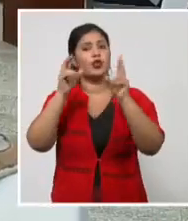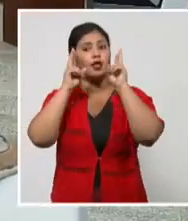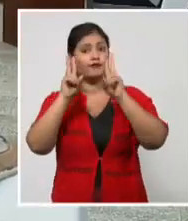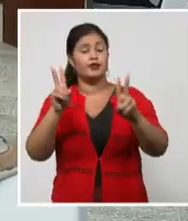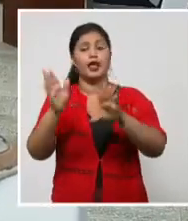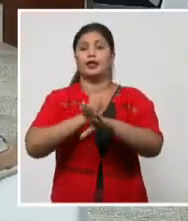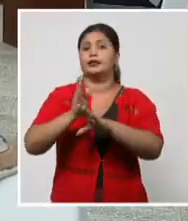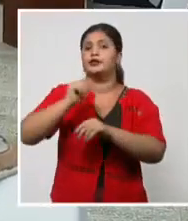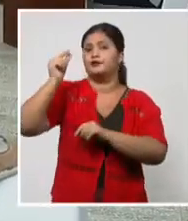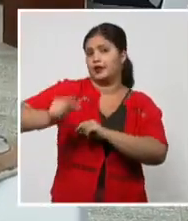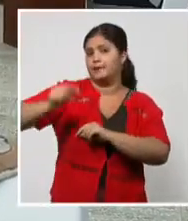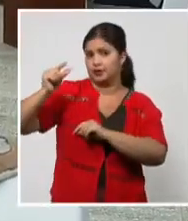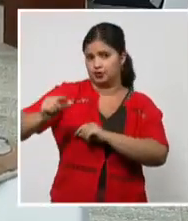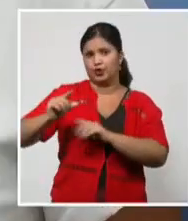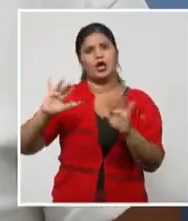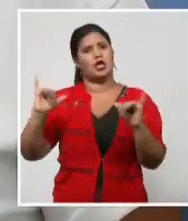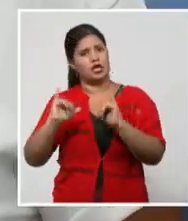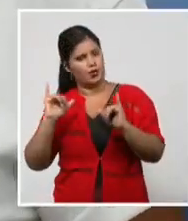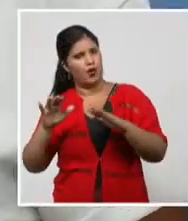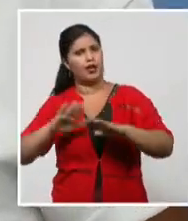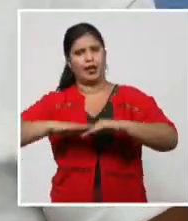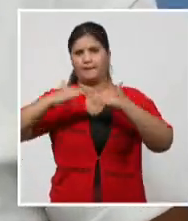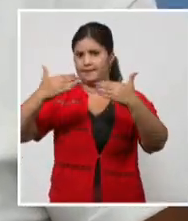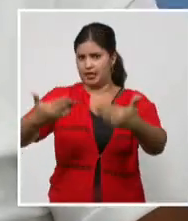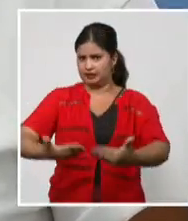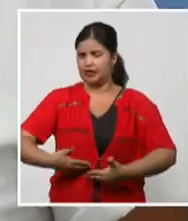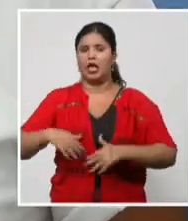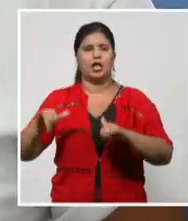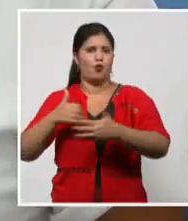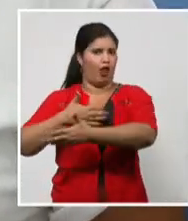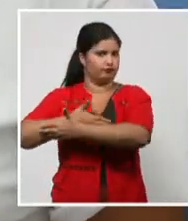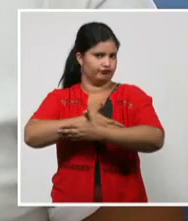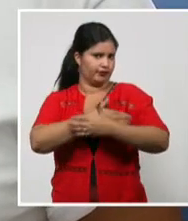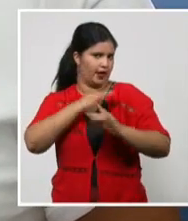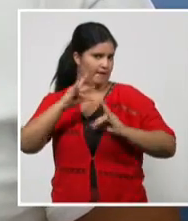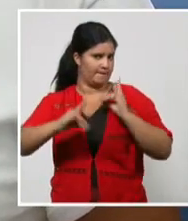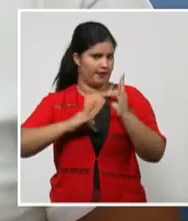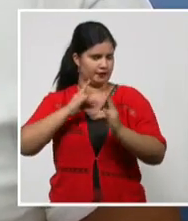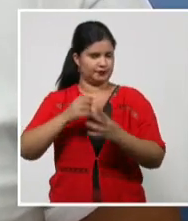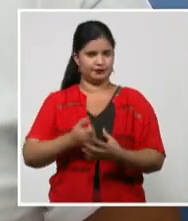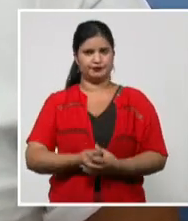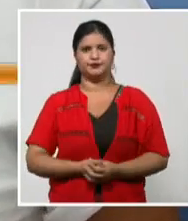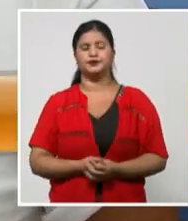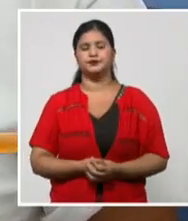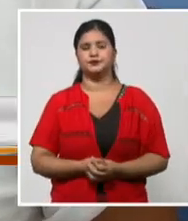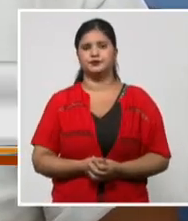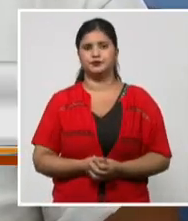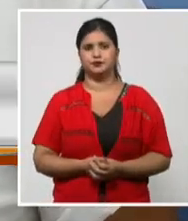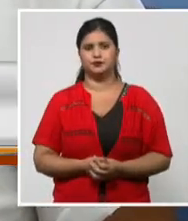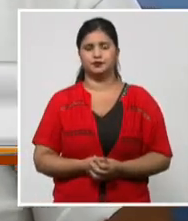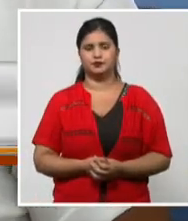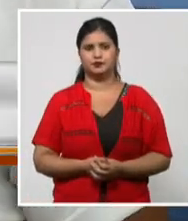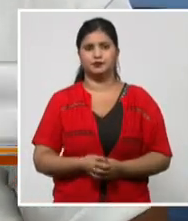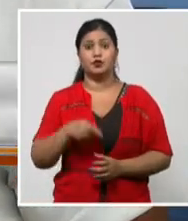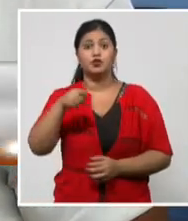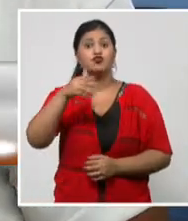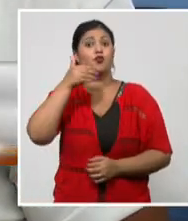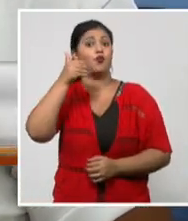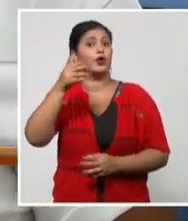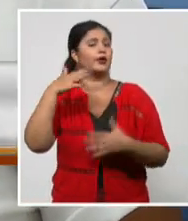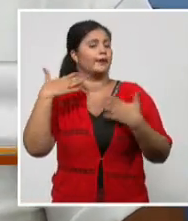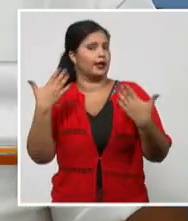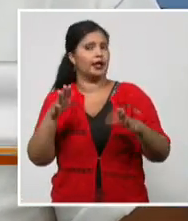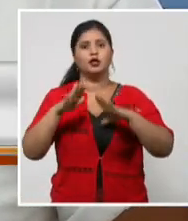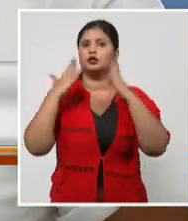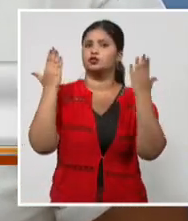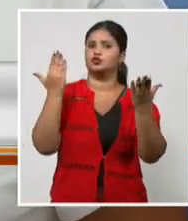así como de las gestantes y sus pequeños permite que el estudiante el especialista el que incluso quiere incorporarse como